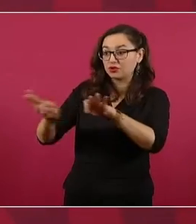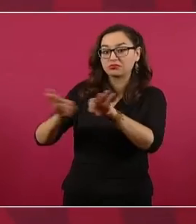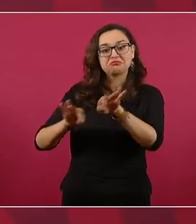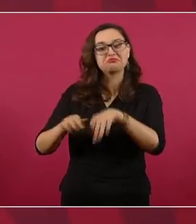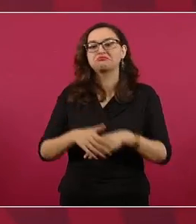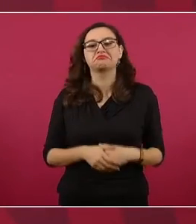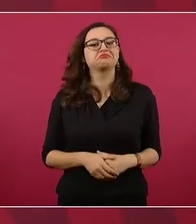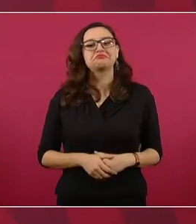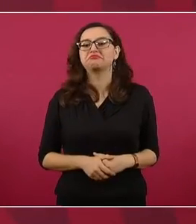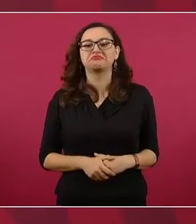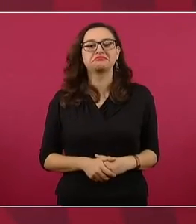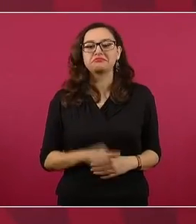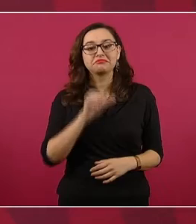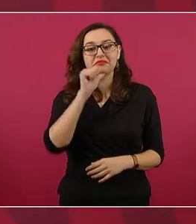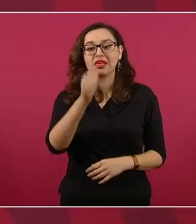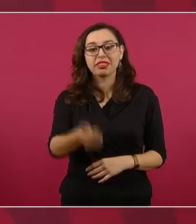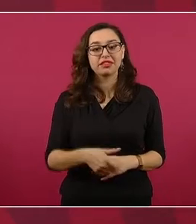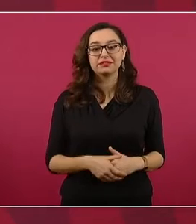subir energía